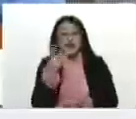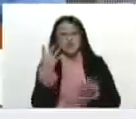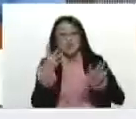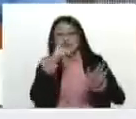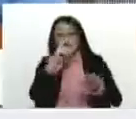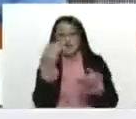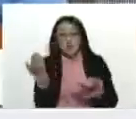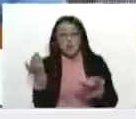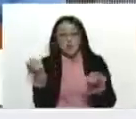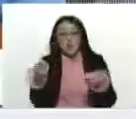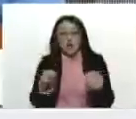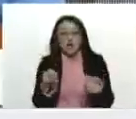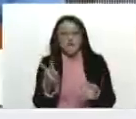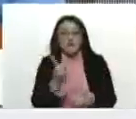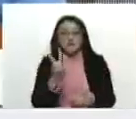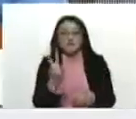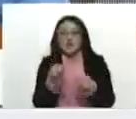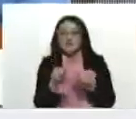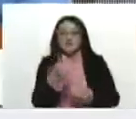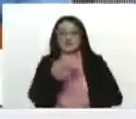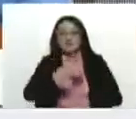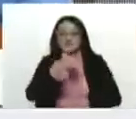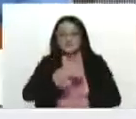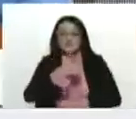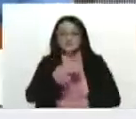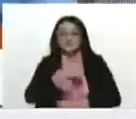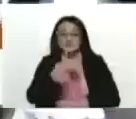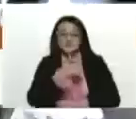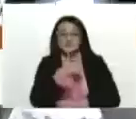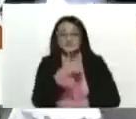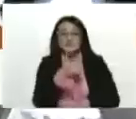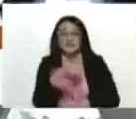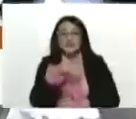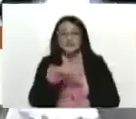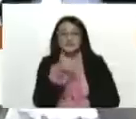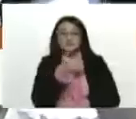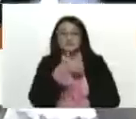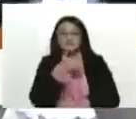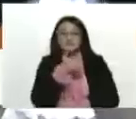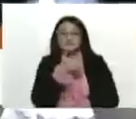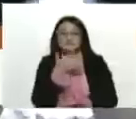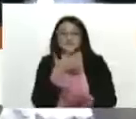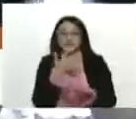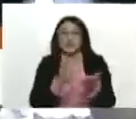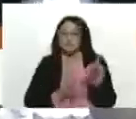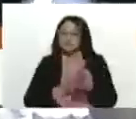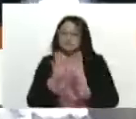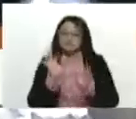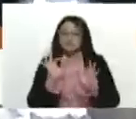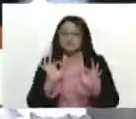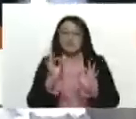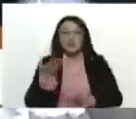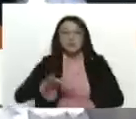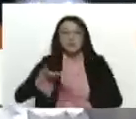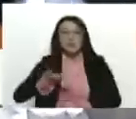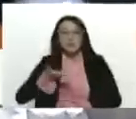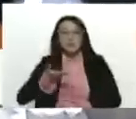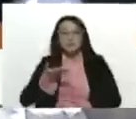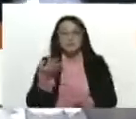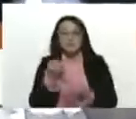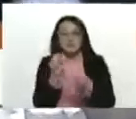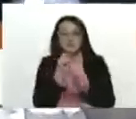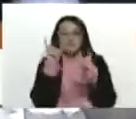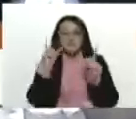de bloqueo y Venezuela sigue resistiendo Ya solo el haber sobrevivido es un éxito y un éxito importante impresionante